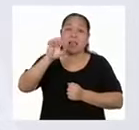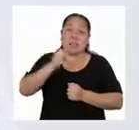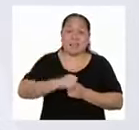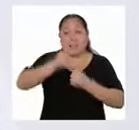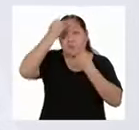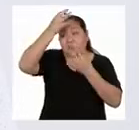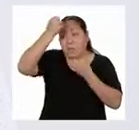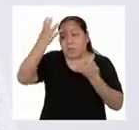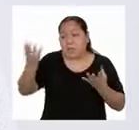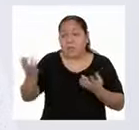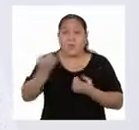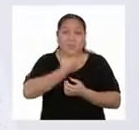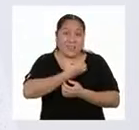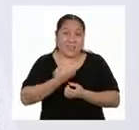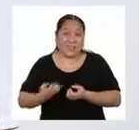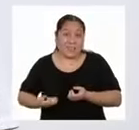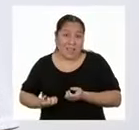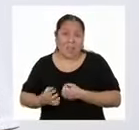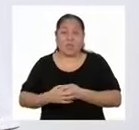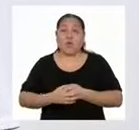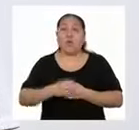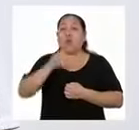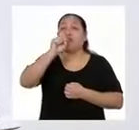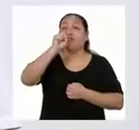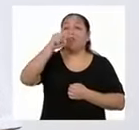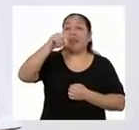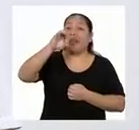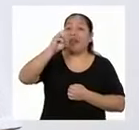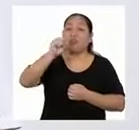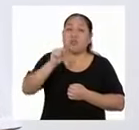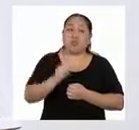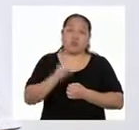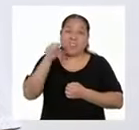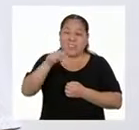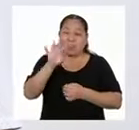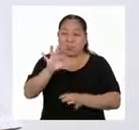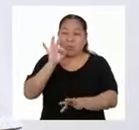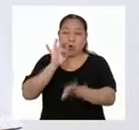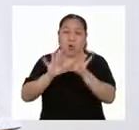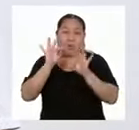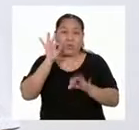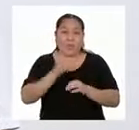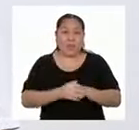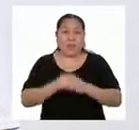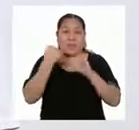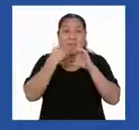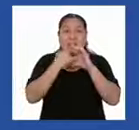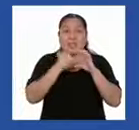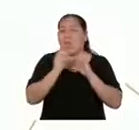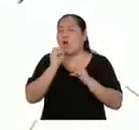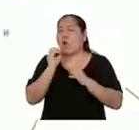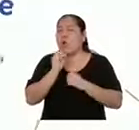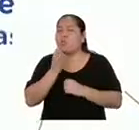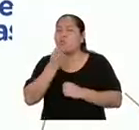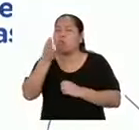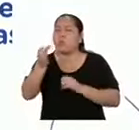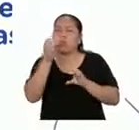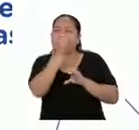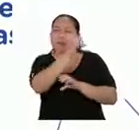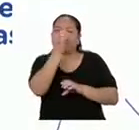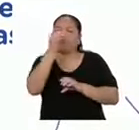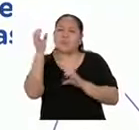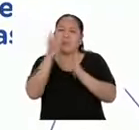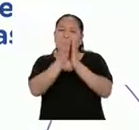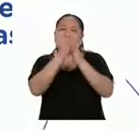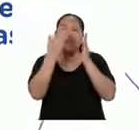como reportes o censos o comunicados. ¿Y todo eso lo puedo encontrar en Internet? ¿O debo ir a una biblioteca? Las